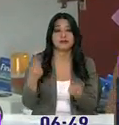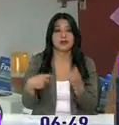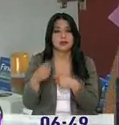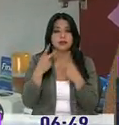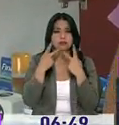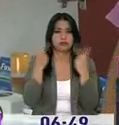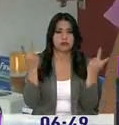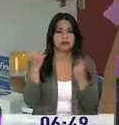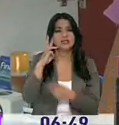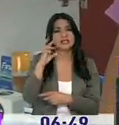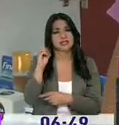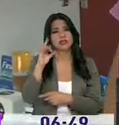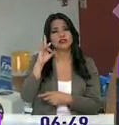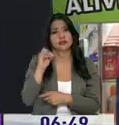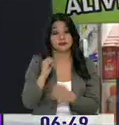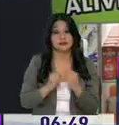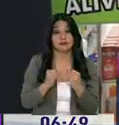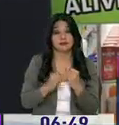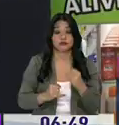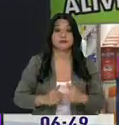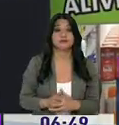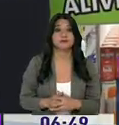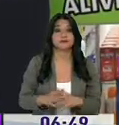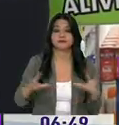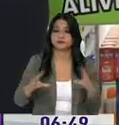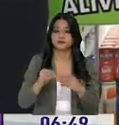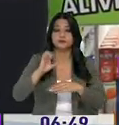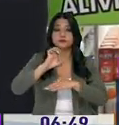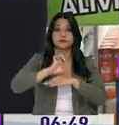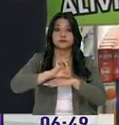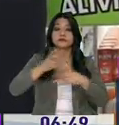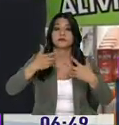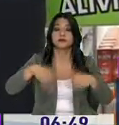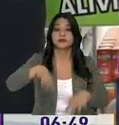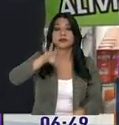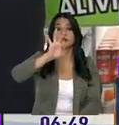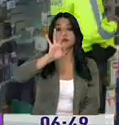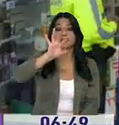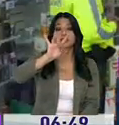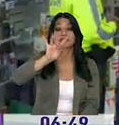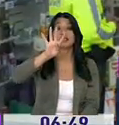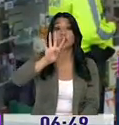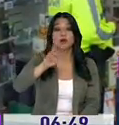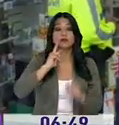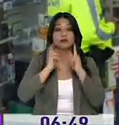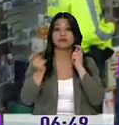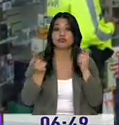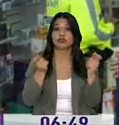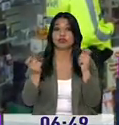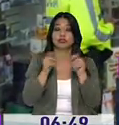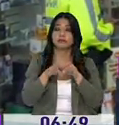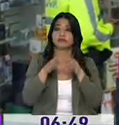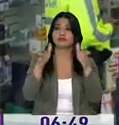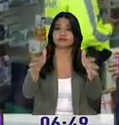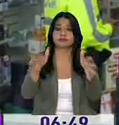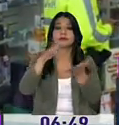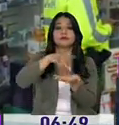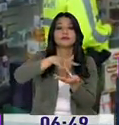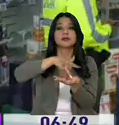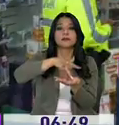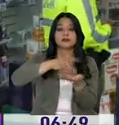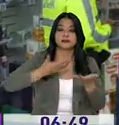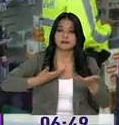entre los 60 y 80 centavos. En todo el país se han realizado 984 operativos de control en las farmacias,